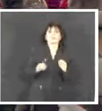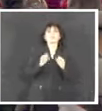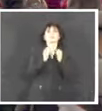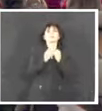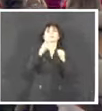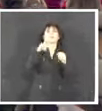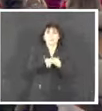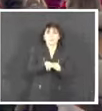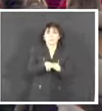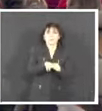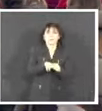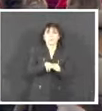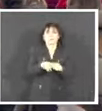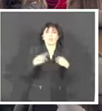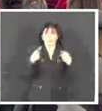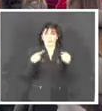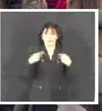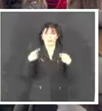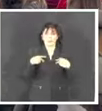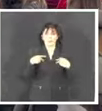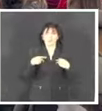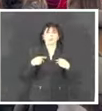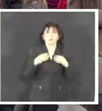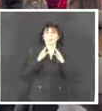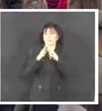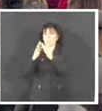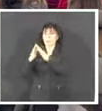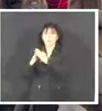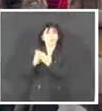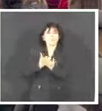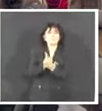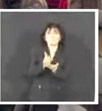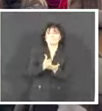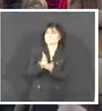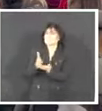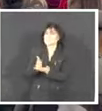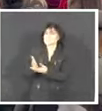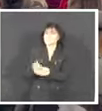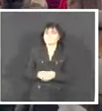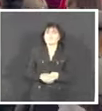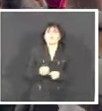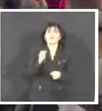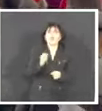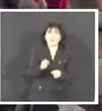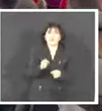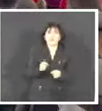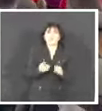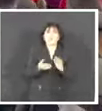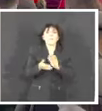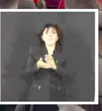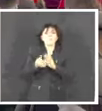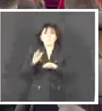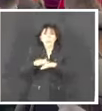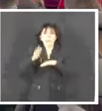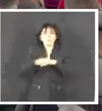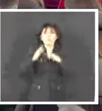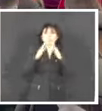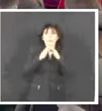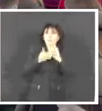pueda accederse a la vivienda. Y ahí donde no se pueden construir más viviendas porque el pueblo lo